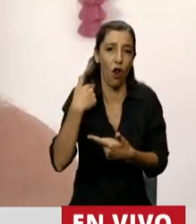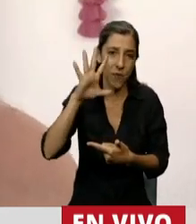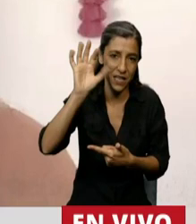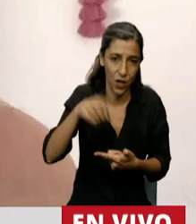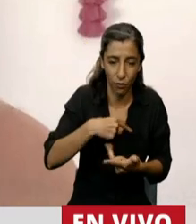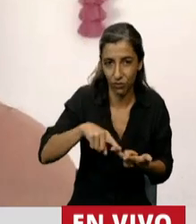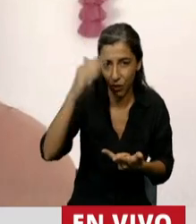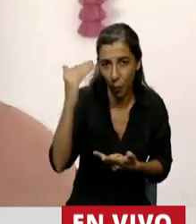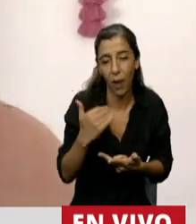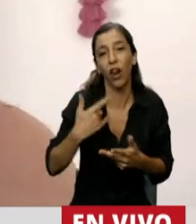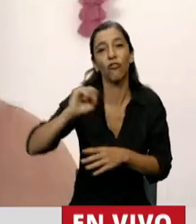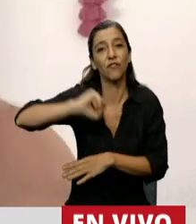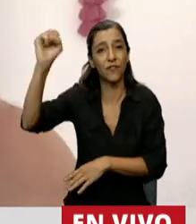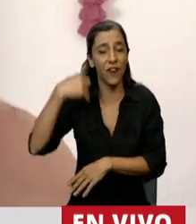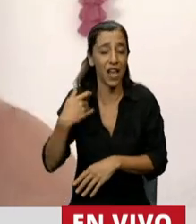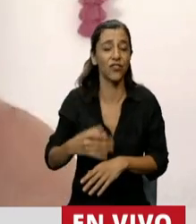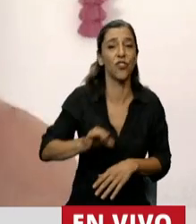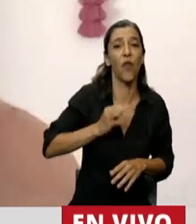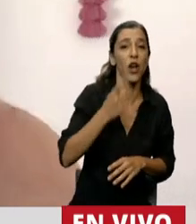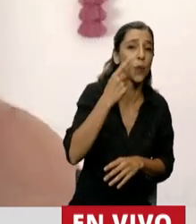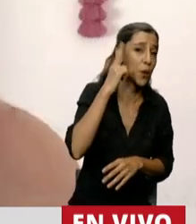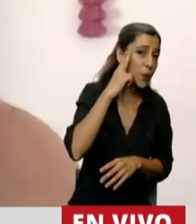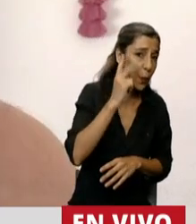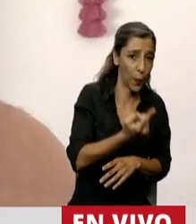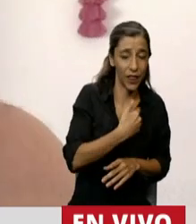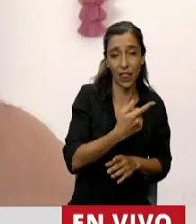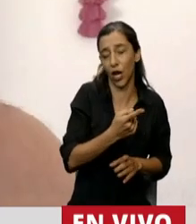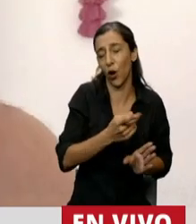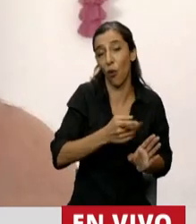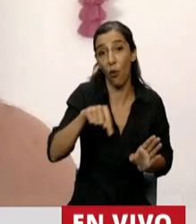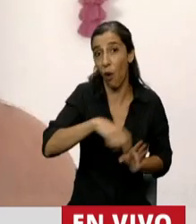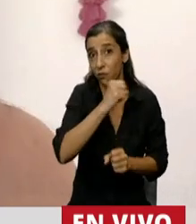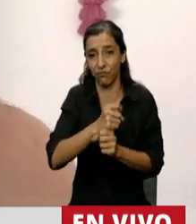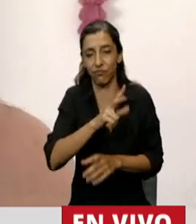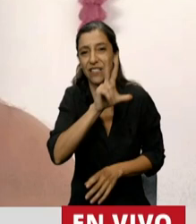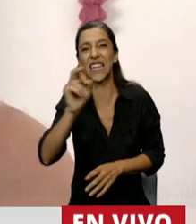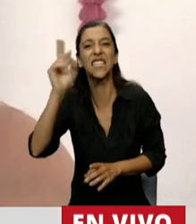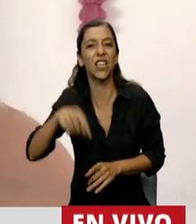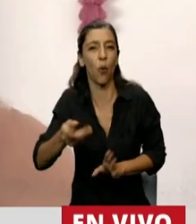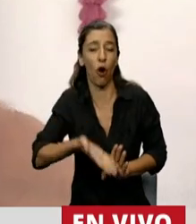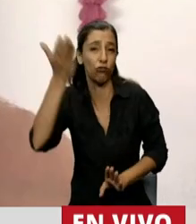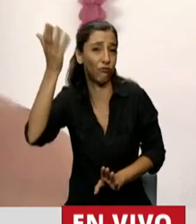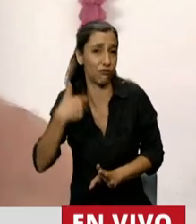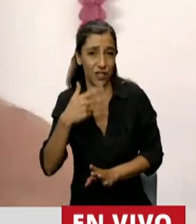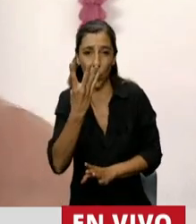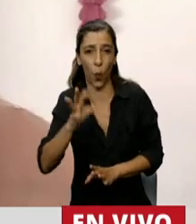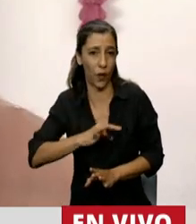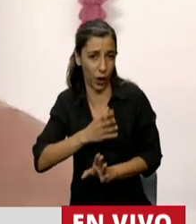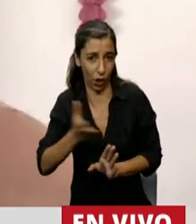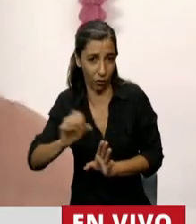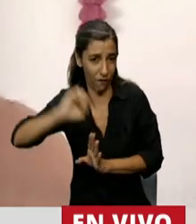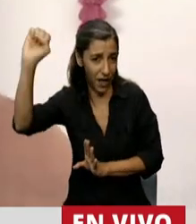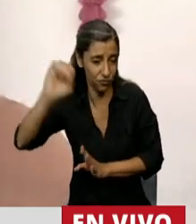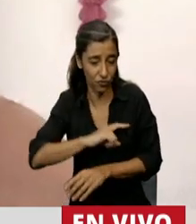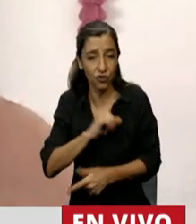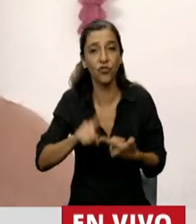inflación fue la más alta desde 1991, con más de un 300% acumulado en 4 años, cayó también el